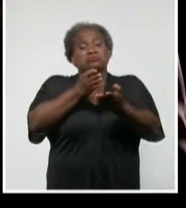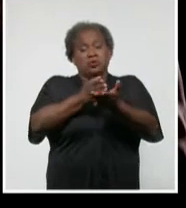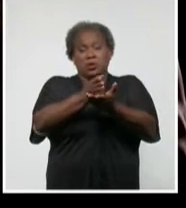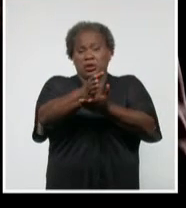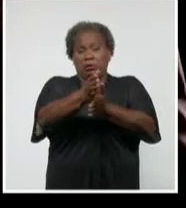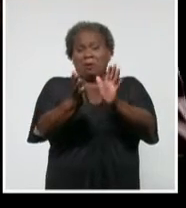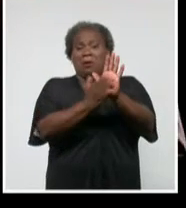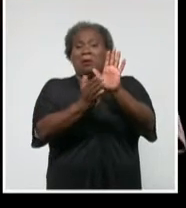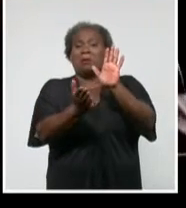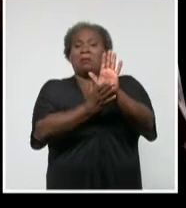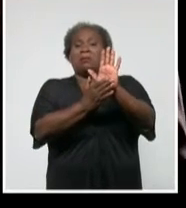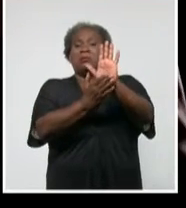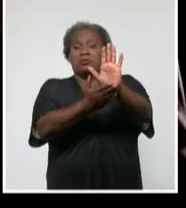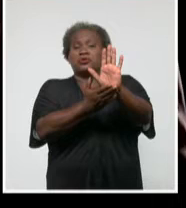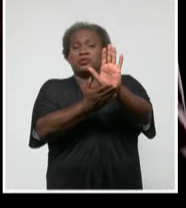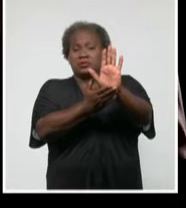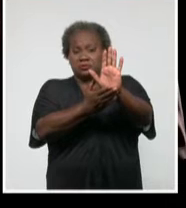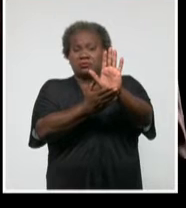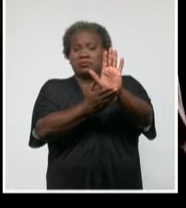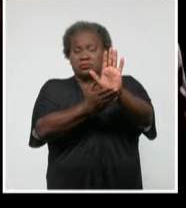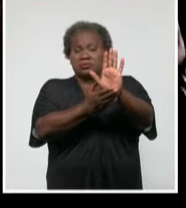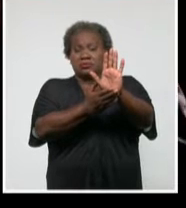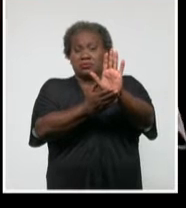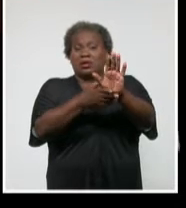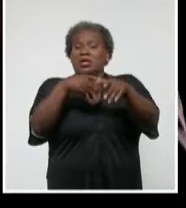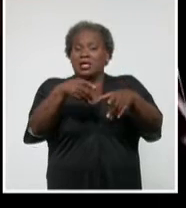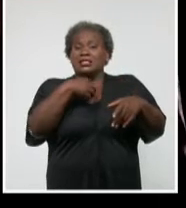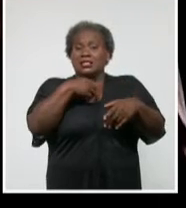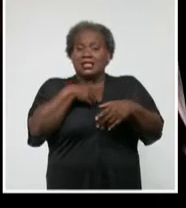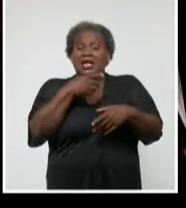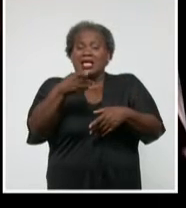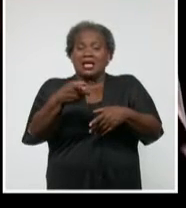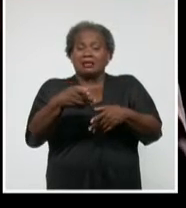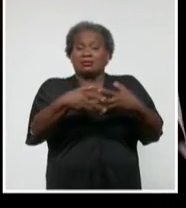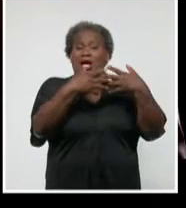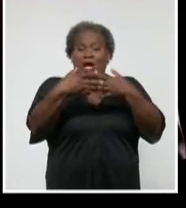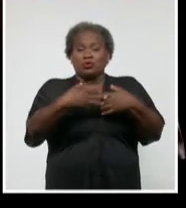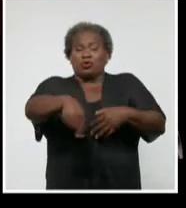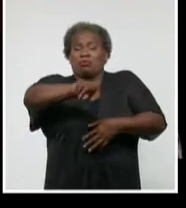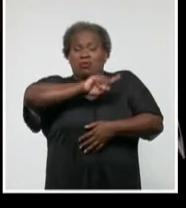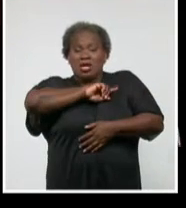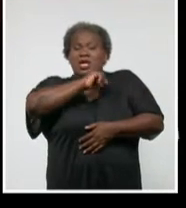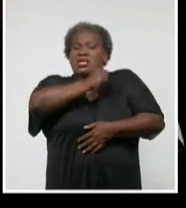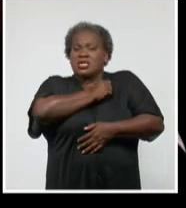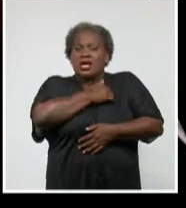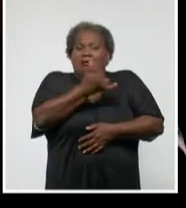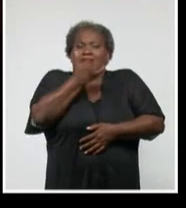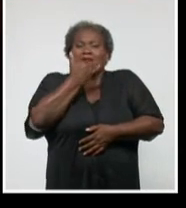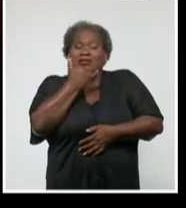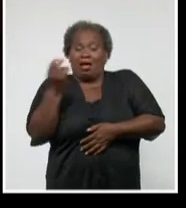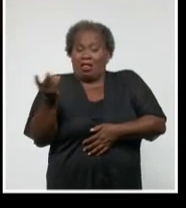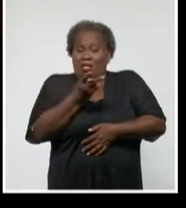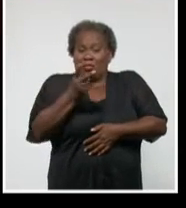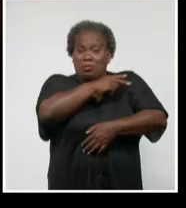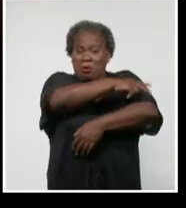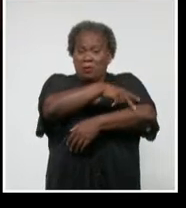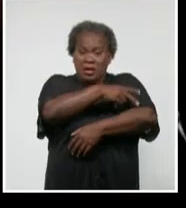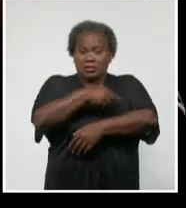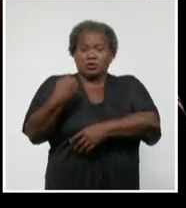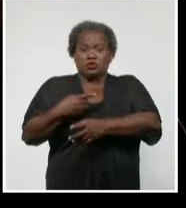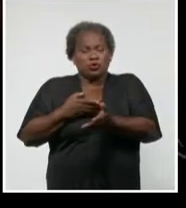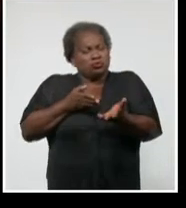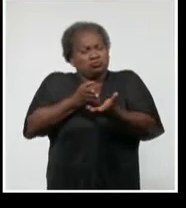mostrando que a pesar de esos grandes embates, de esos empeños del imperio norteamericano en acabar con nuestras